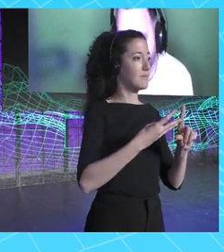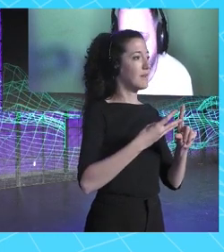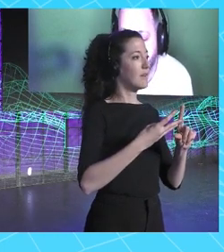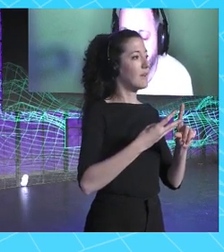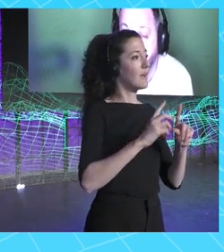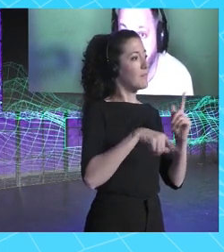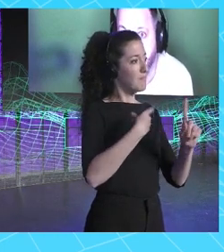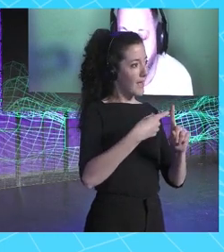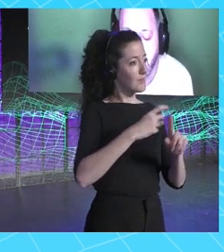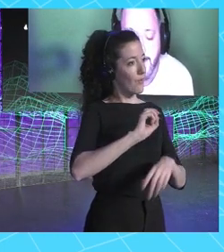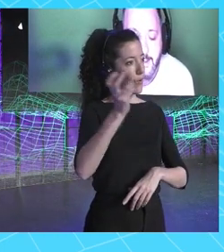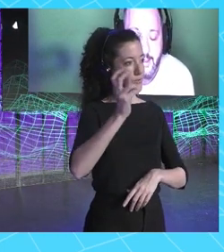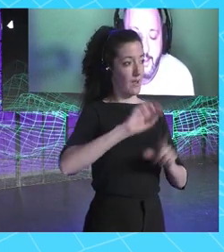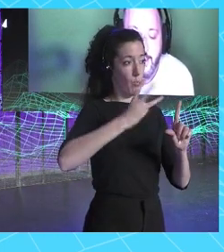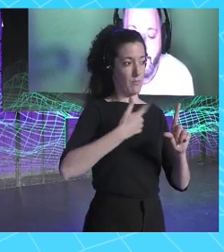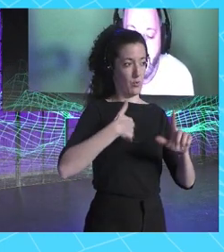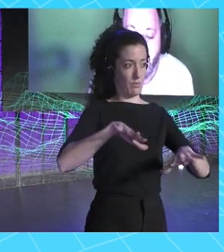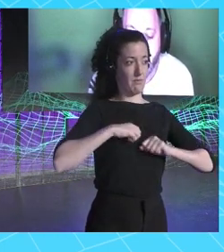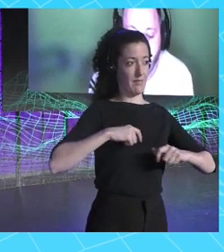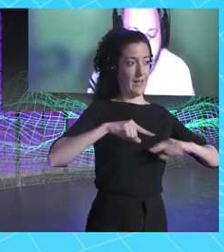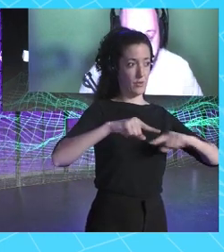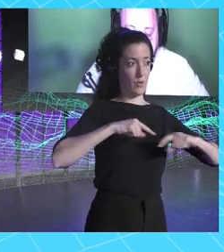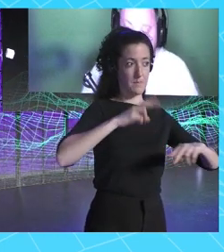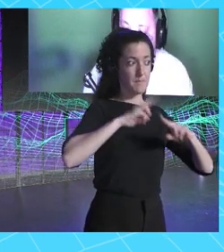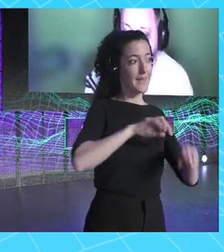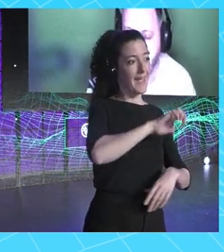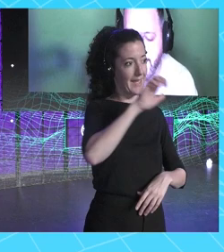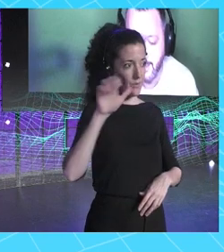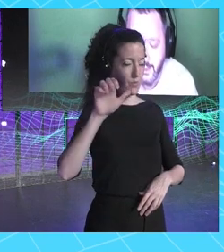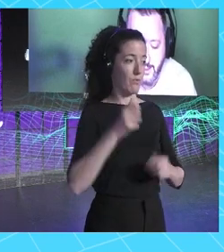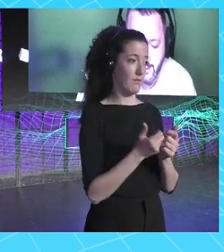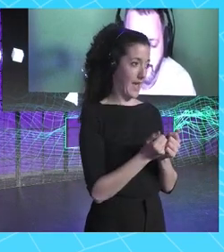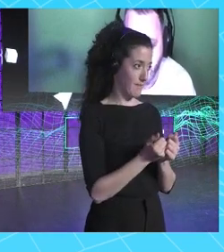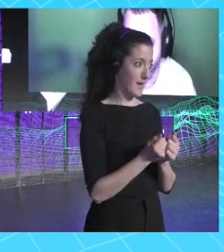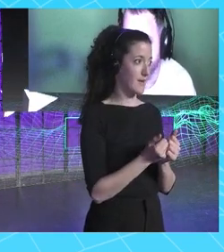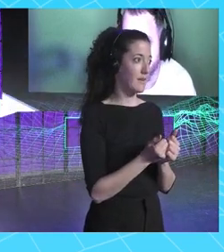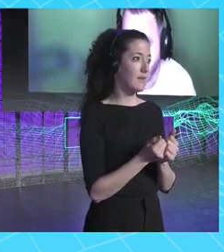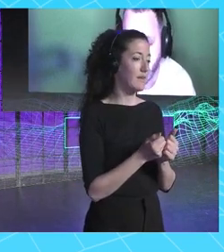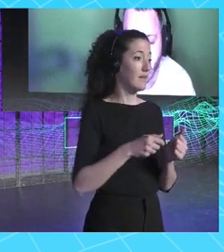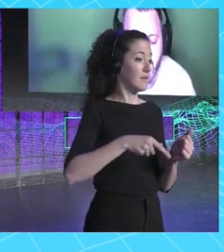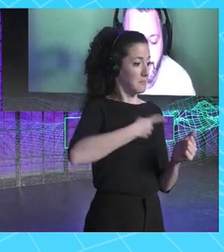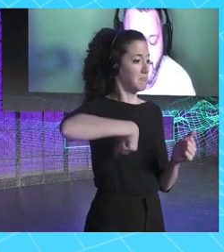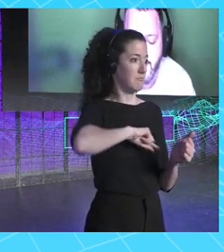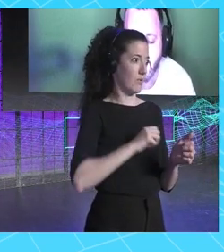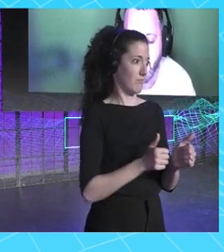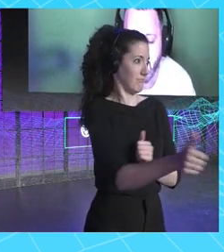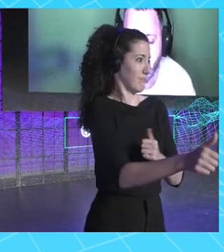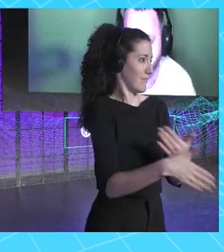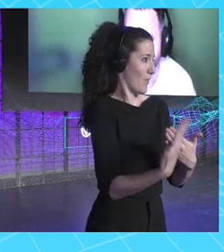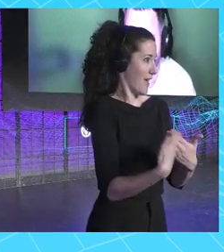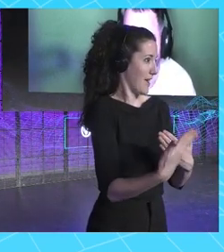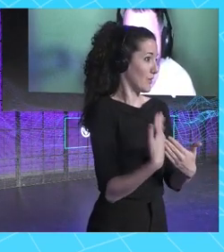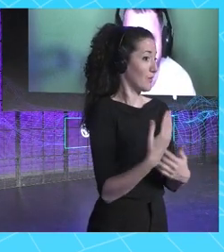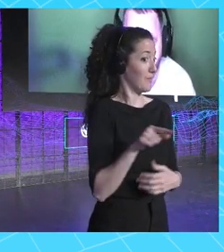web que se llama Eurogamer y fuimos Pioneros en en muchas cosas pero una de ellas fue en